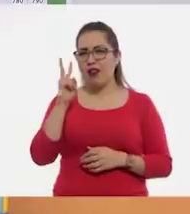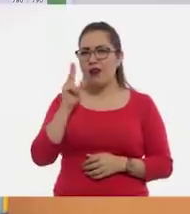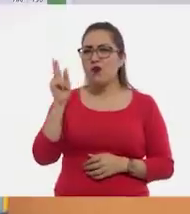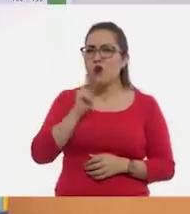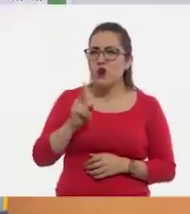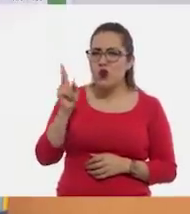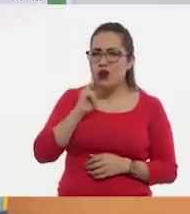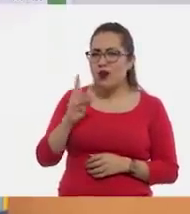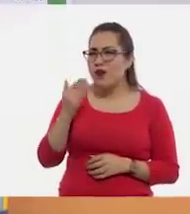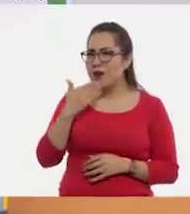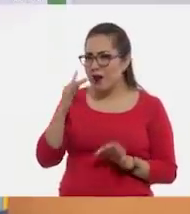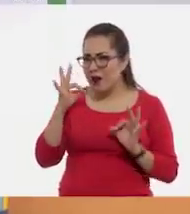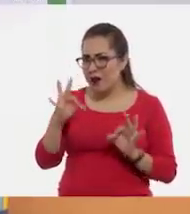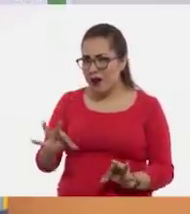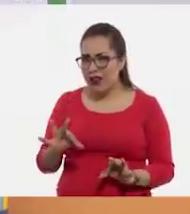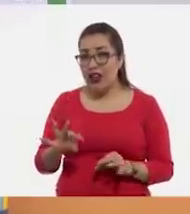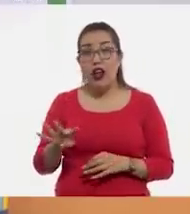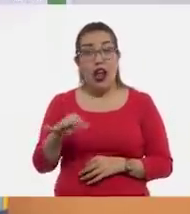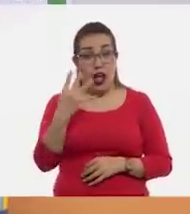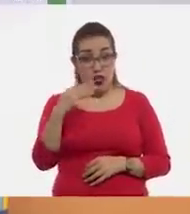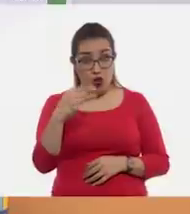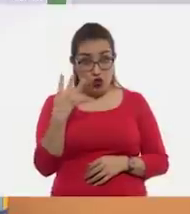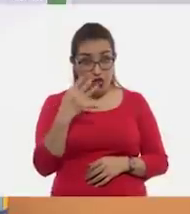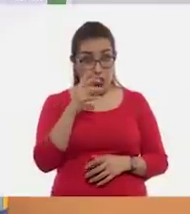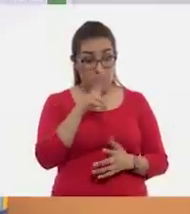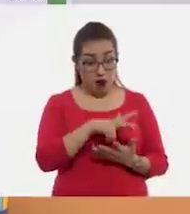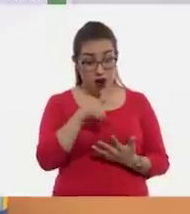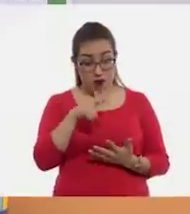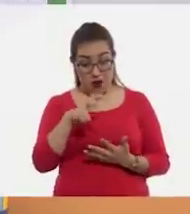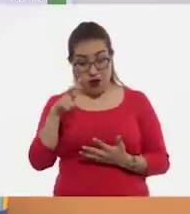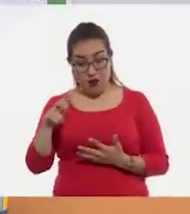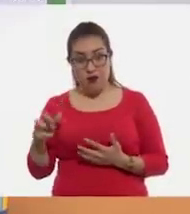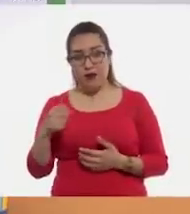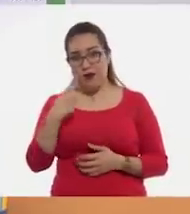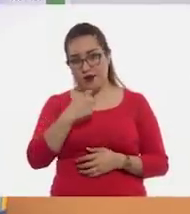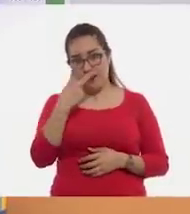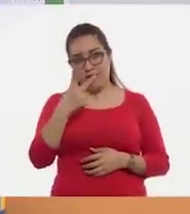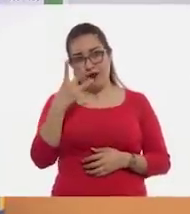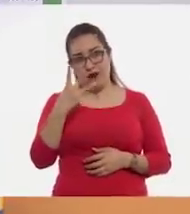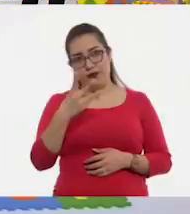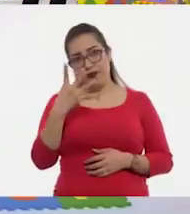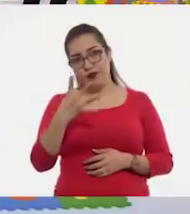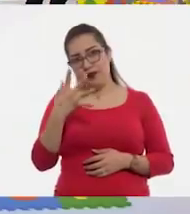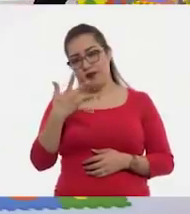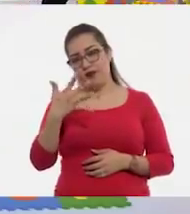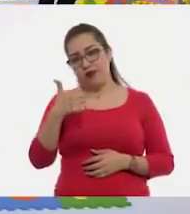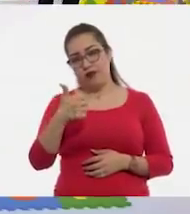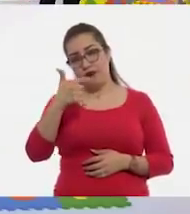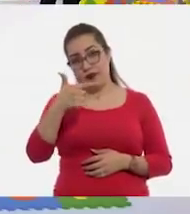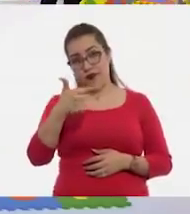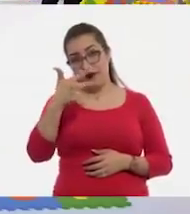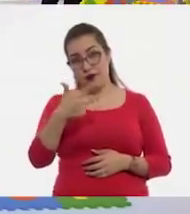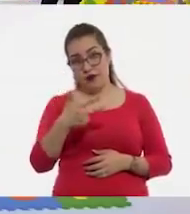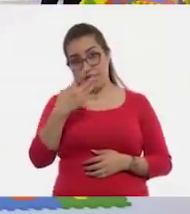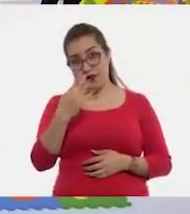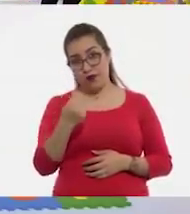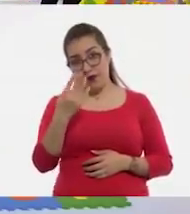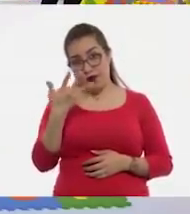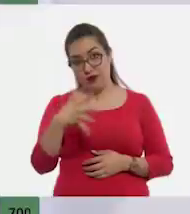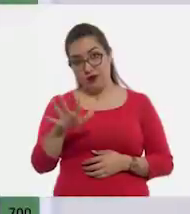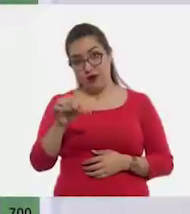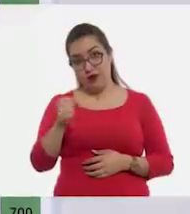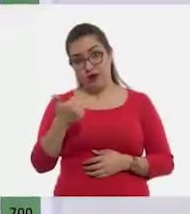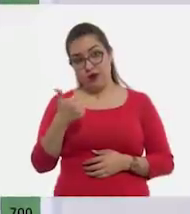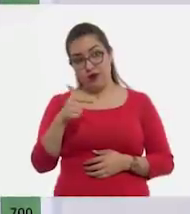si lo que hice fueron 14 brincos. 1, 2, 3, 4, 5, 6, 7, 8,